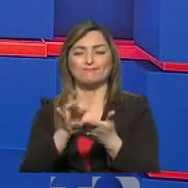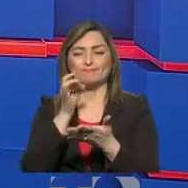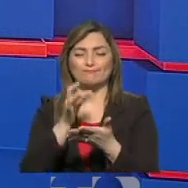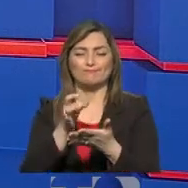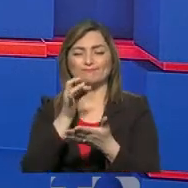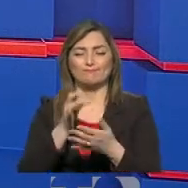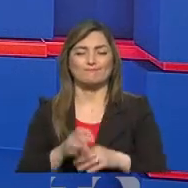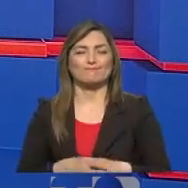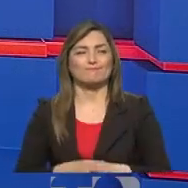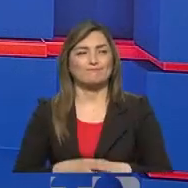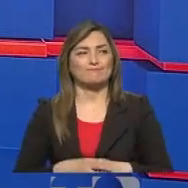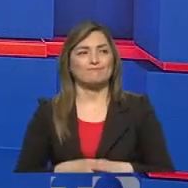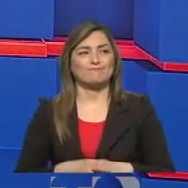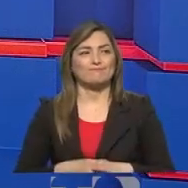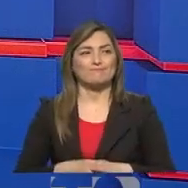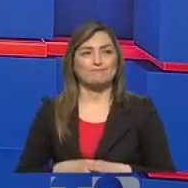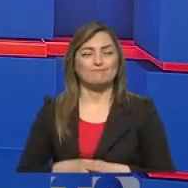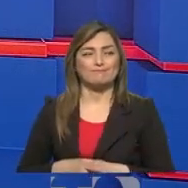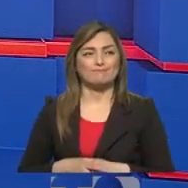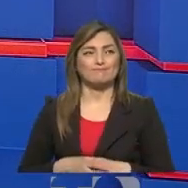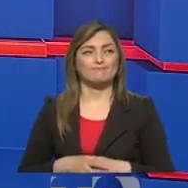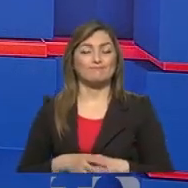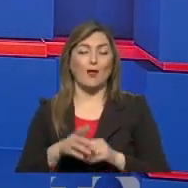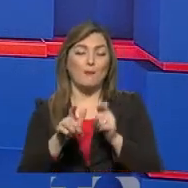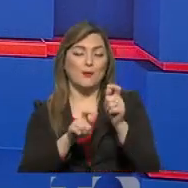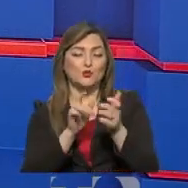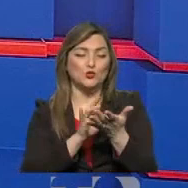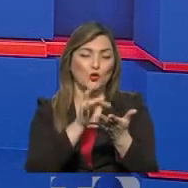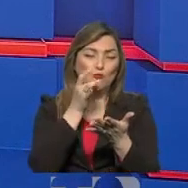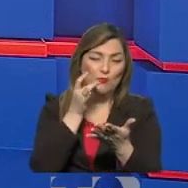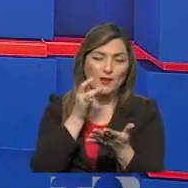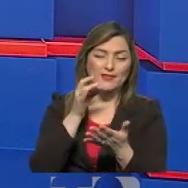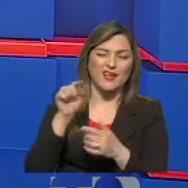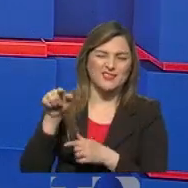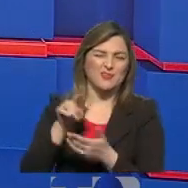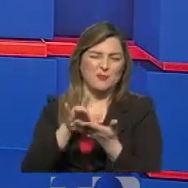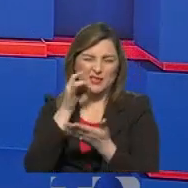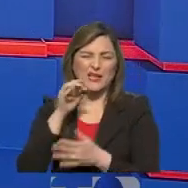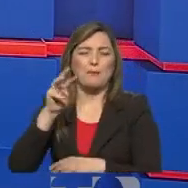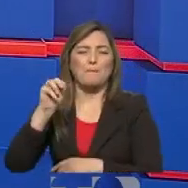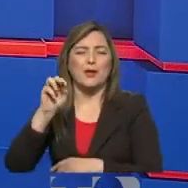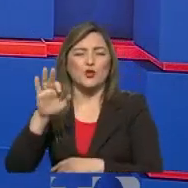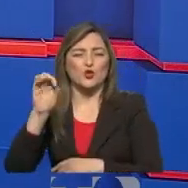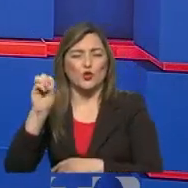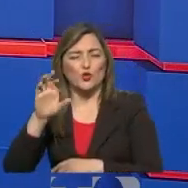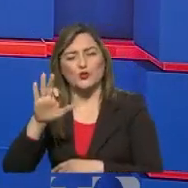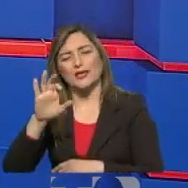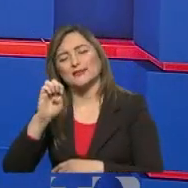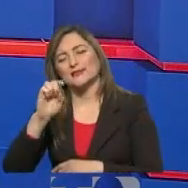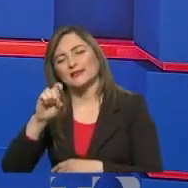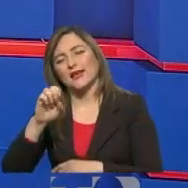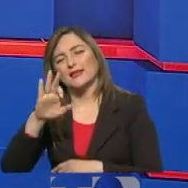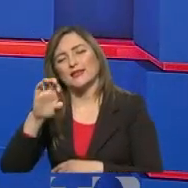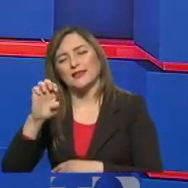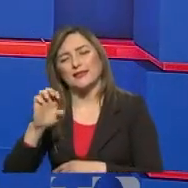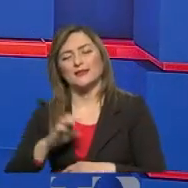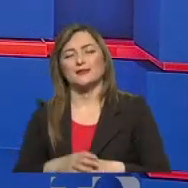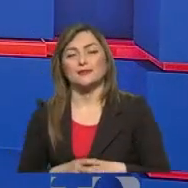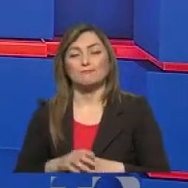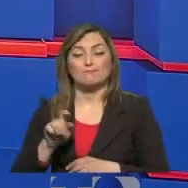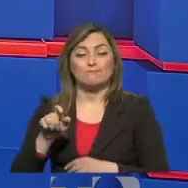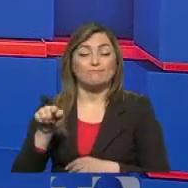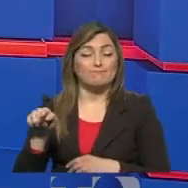Es decir, se puede hipotetizar que las personas que toman Metrotexate comúnmente y crónicamente